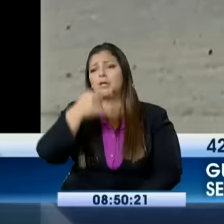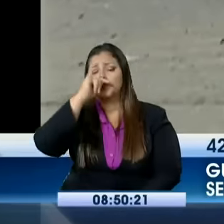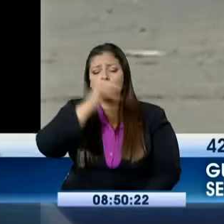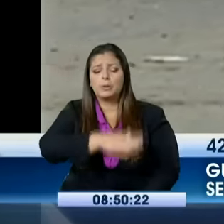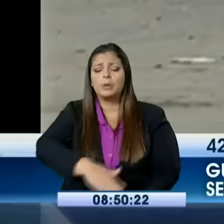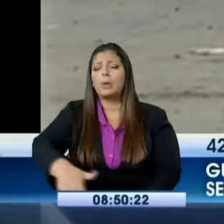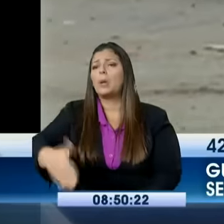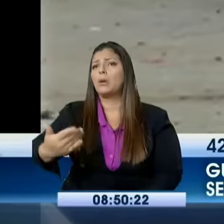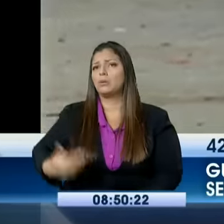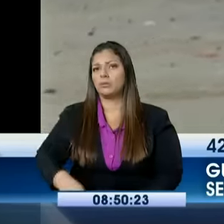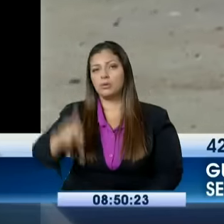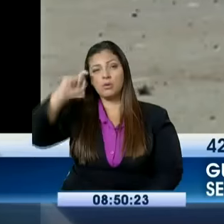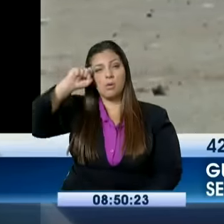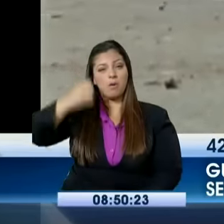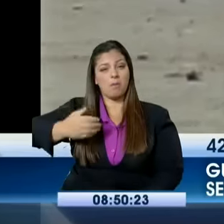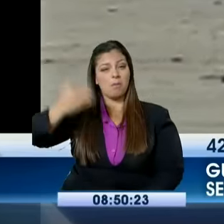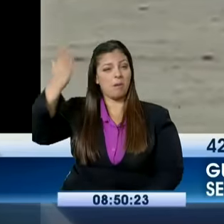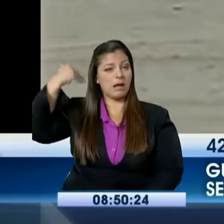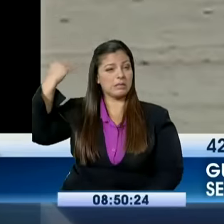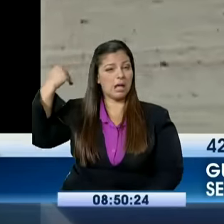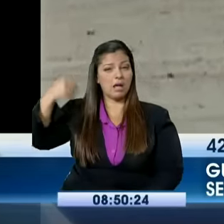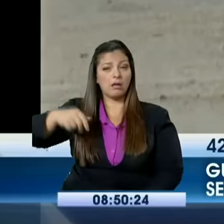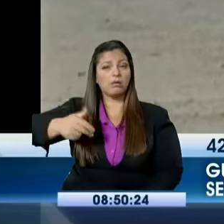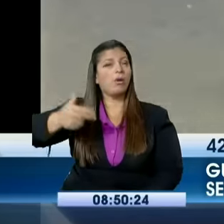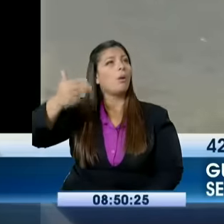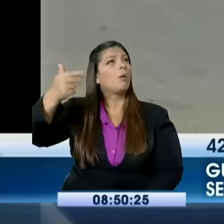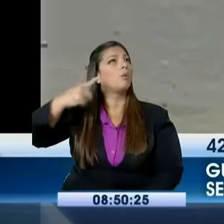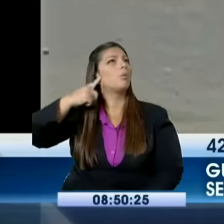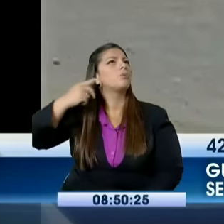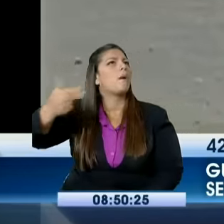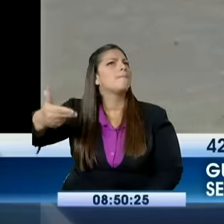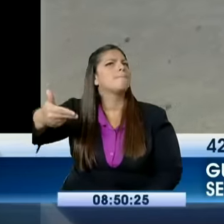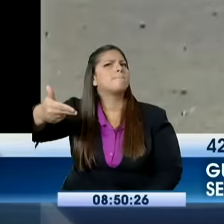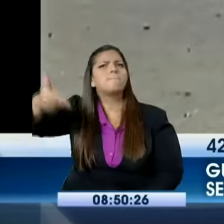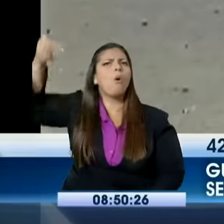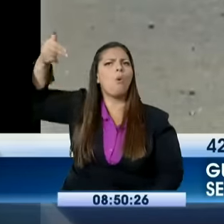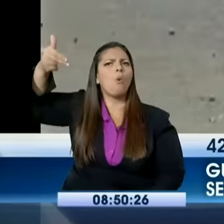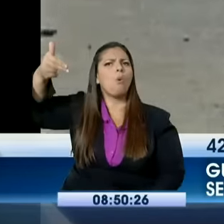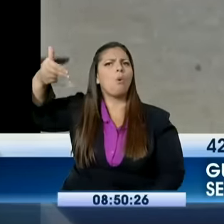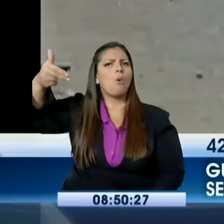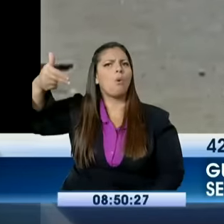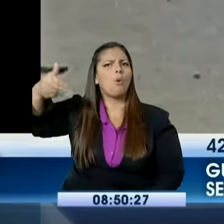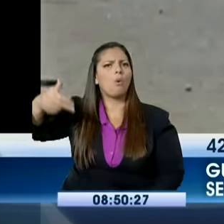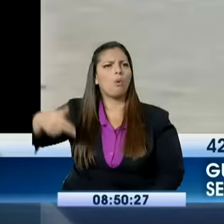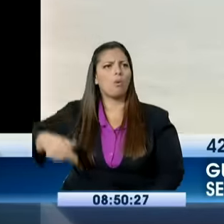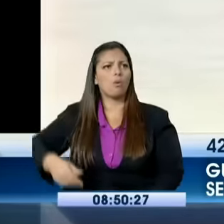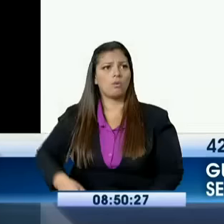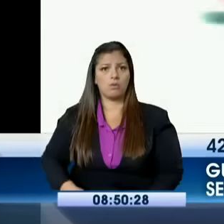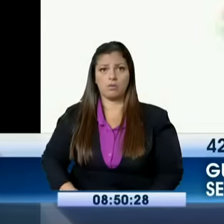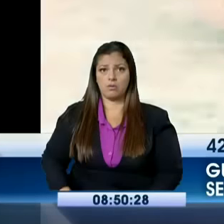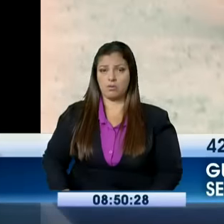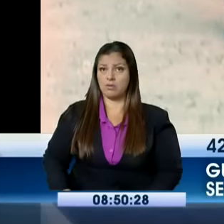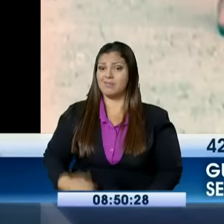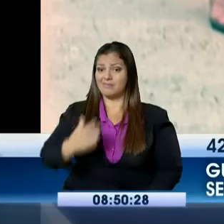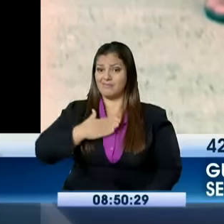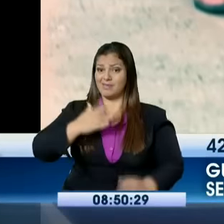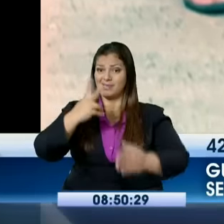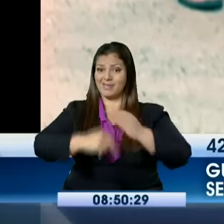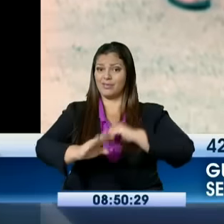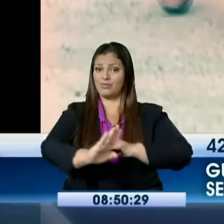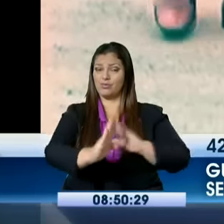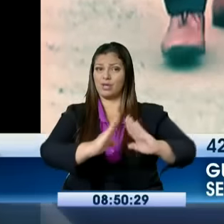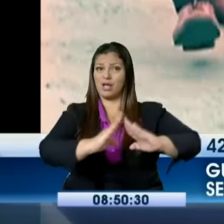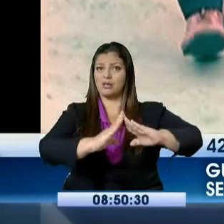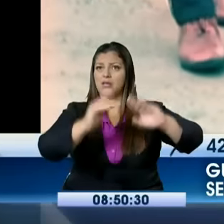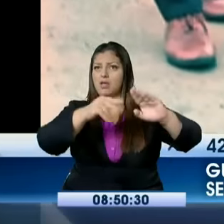hace años se oyó un disparo por atrás y la bala seguramente vino allá y perforó el pecho de mi hija. Franklin es de Bahía